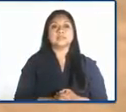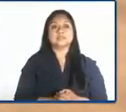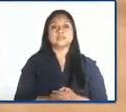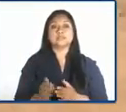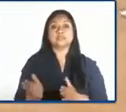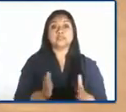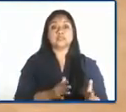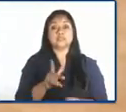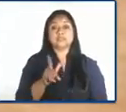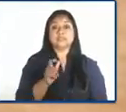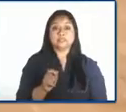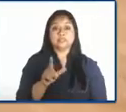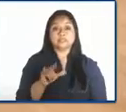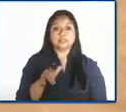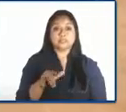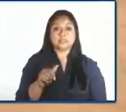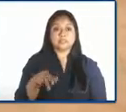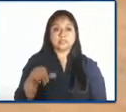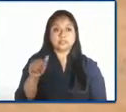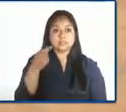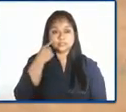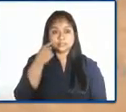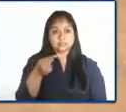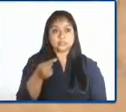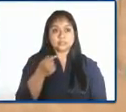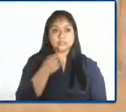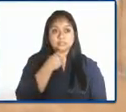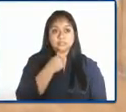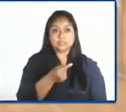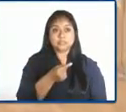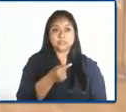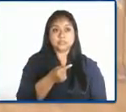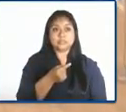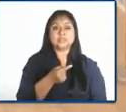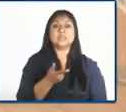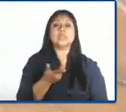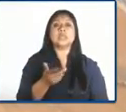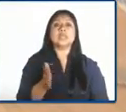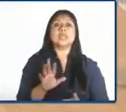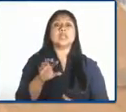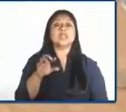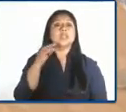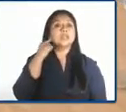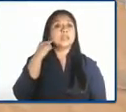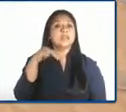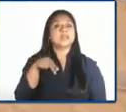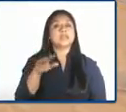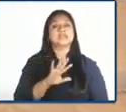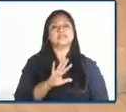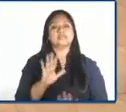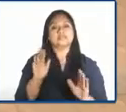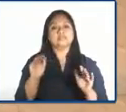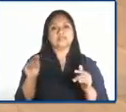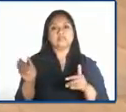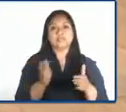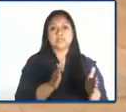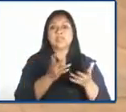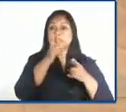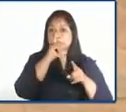licenciada Liliana Guzmán de la Procuraduría de la Niñez y Adolescencia de Procuraduría General de la Nación, con la cual estamos